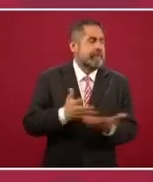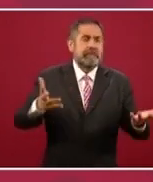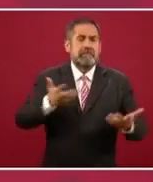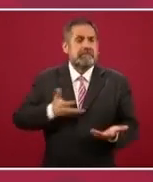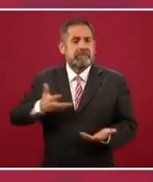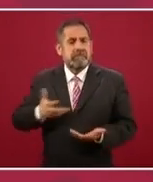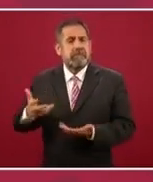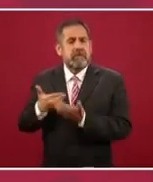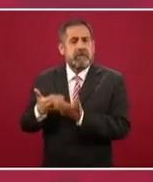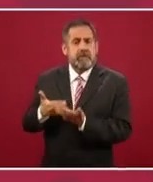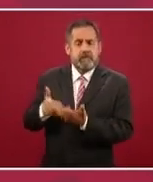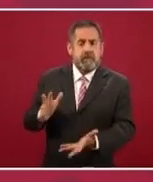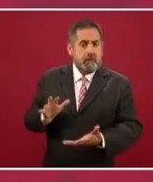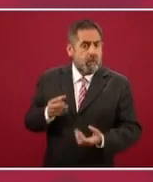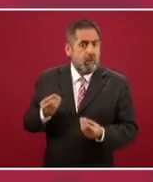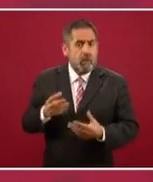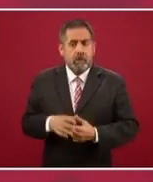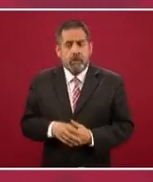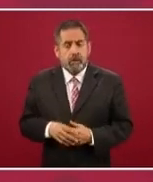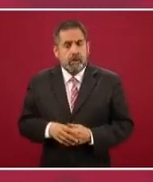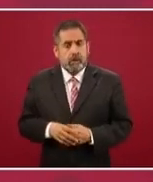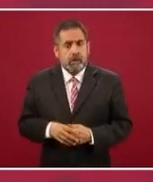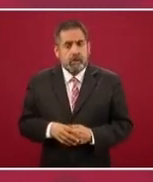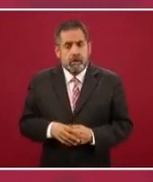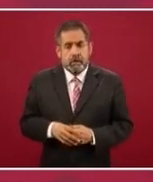me han